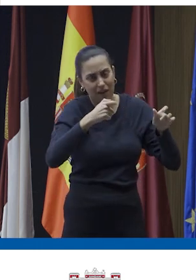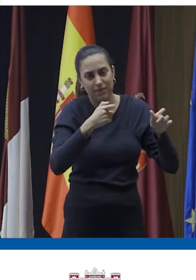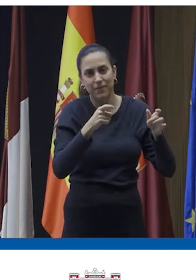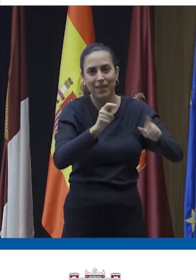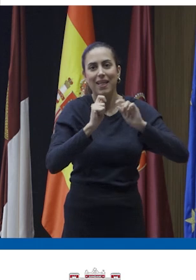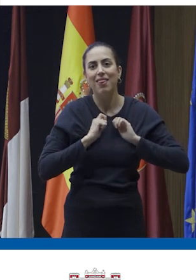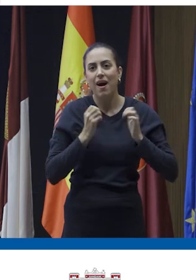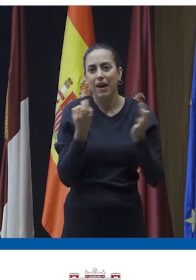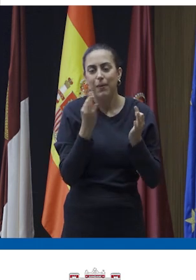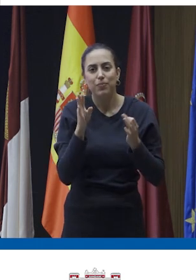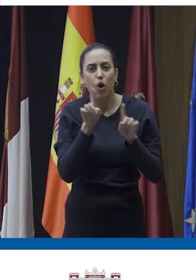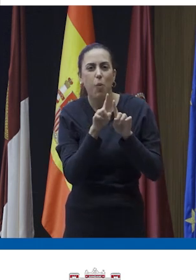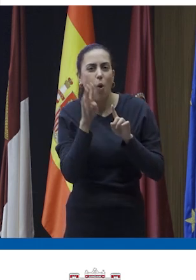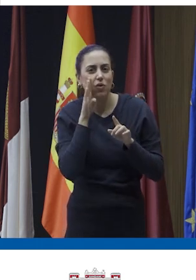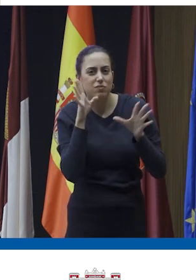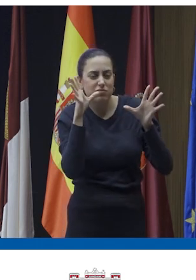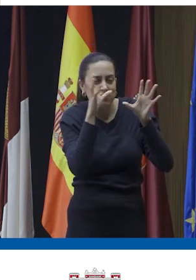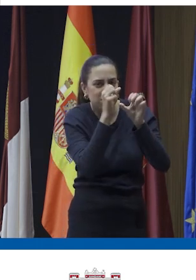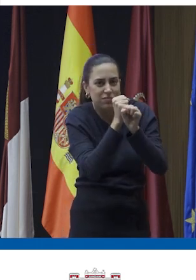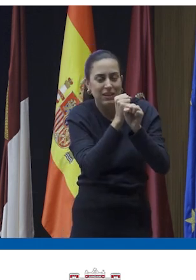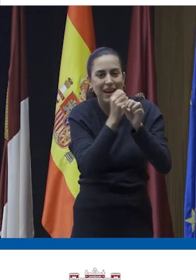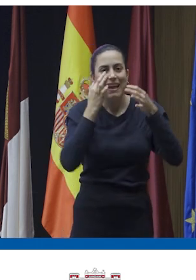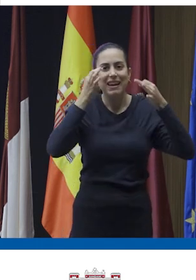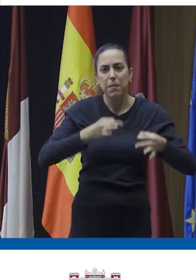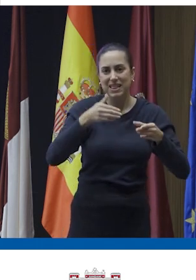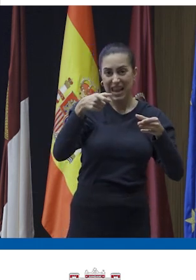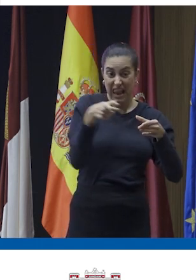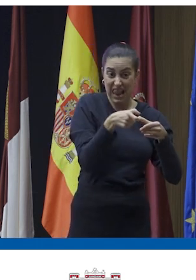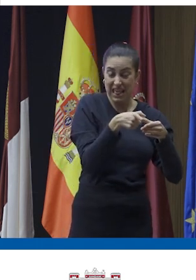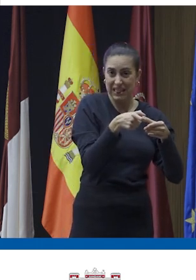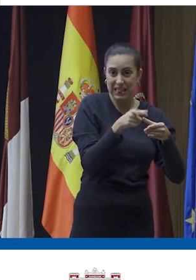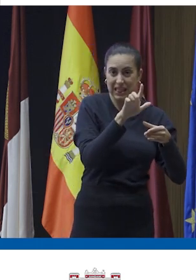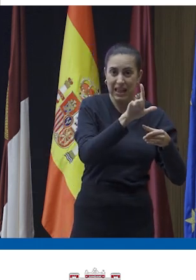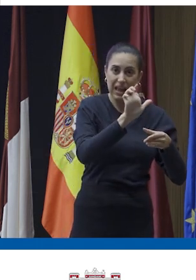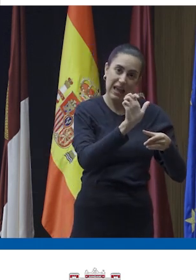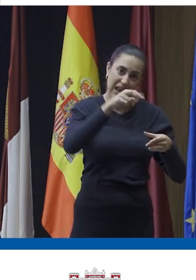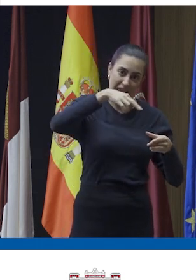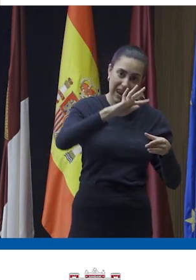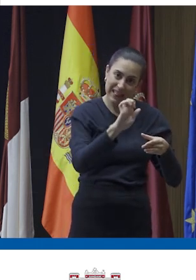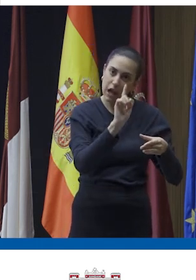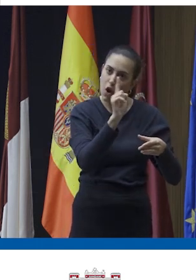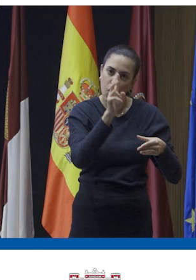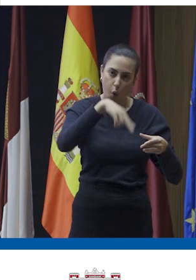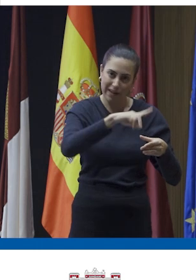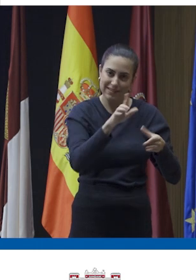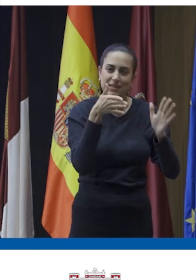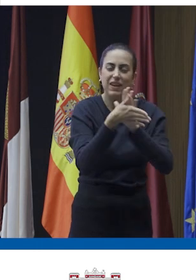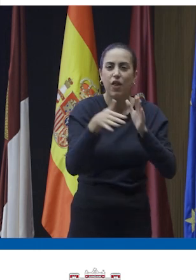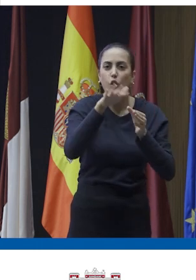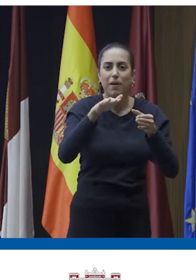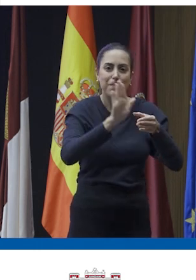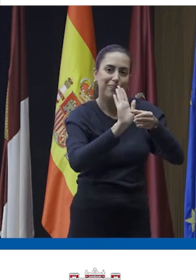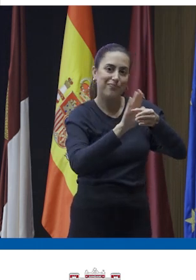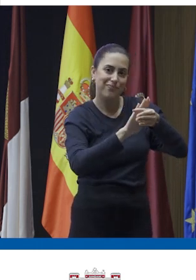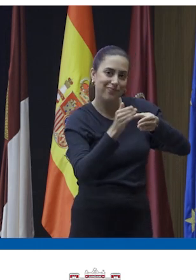de opacidad, y realmente no es en la lente, es en la parte de detrás del soporte de la lente. Por eso es la opacidad de la cápsula posterior.